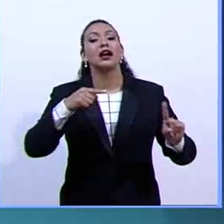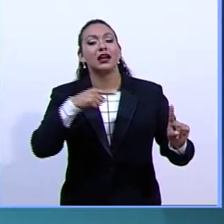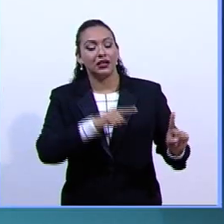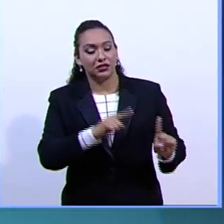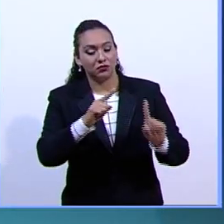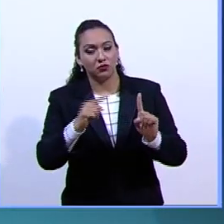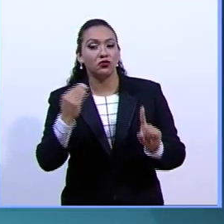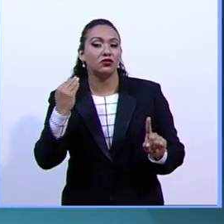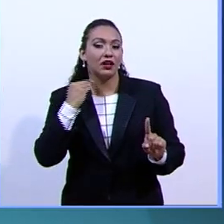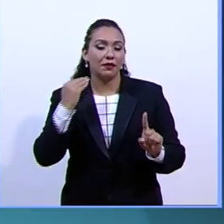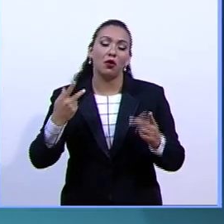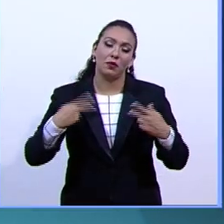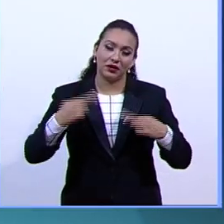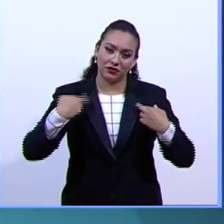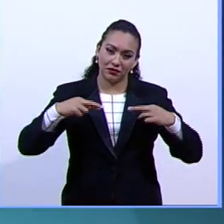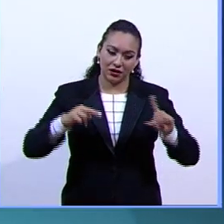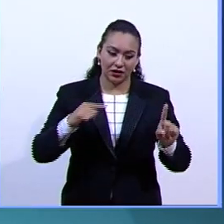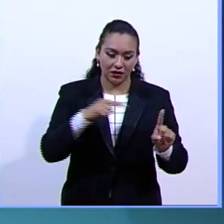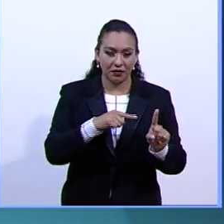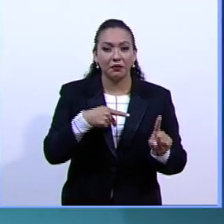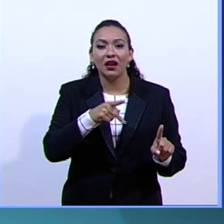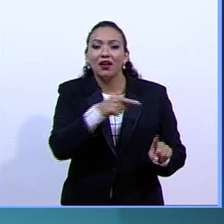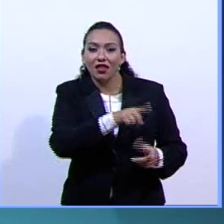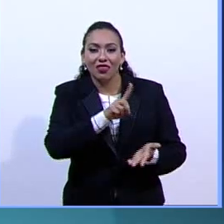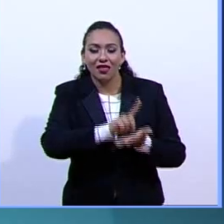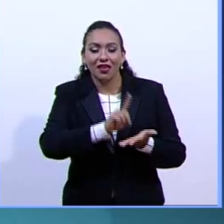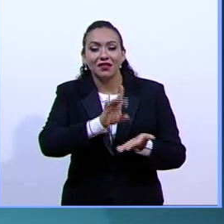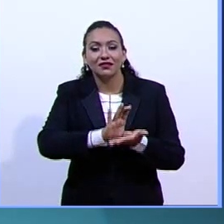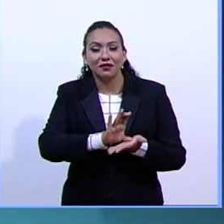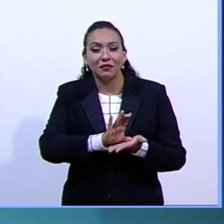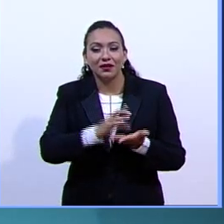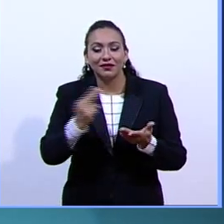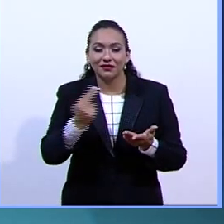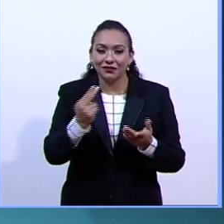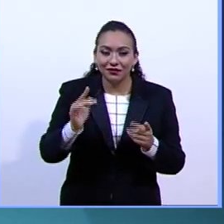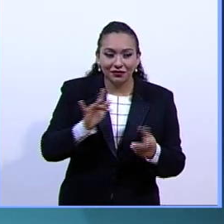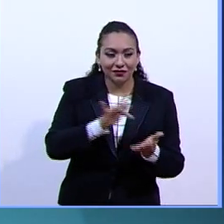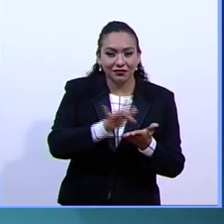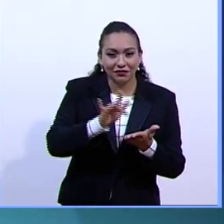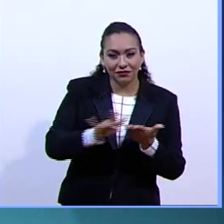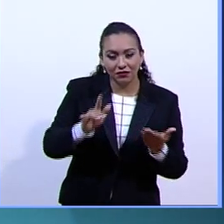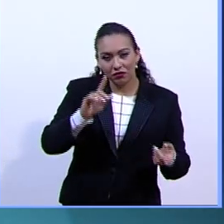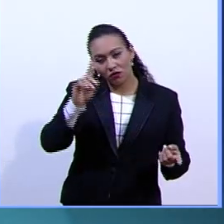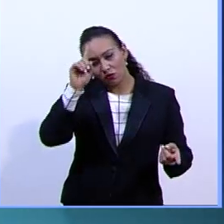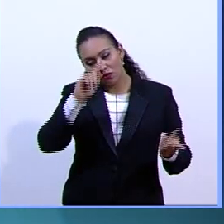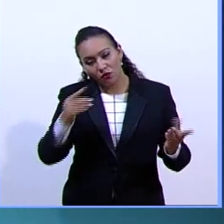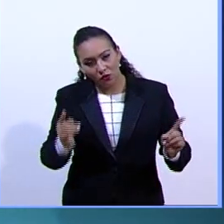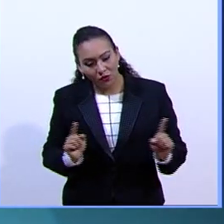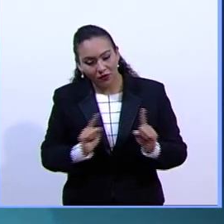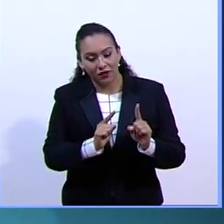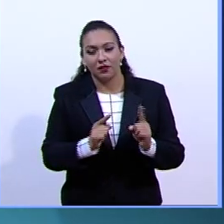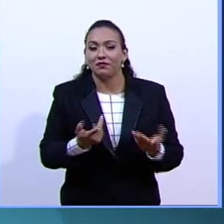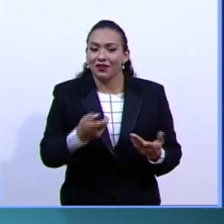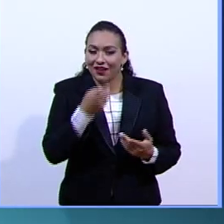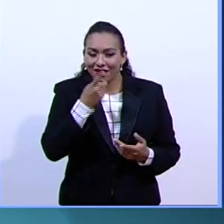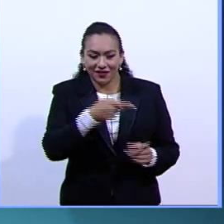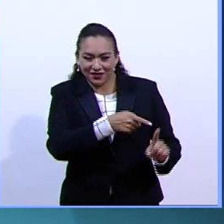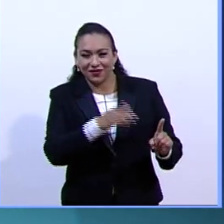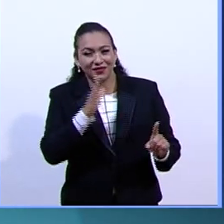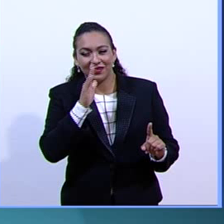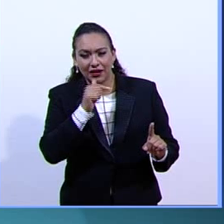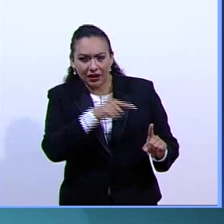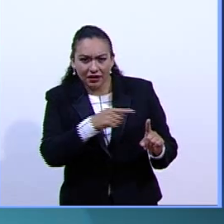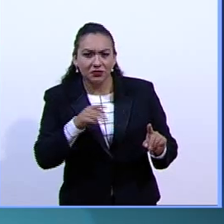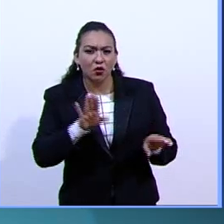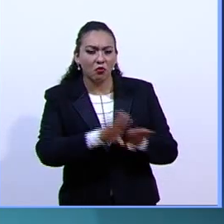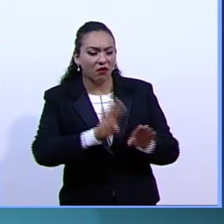interdicción. Señaló que esta práctica vulnera los derechos humanos, limita la autonomía de las personas con discapacidad y perpetúa la